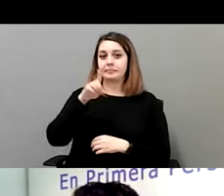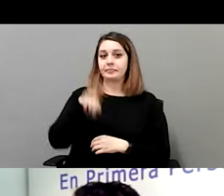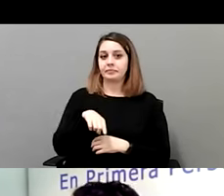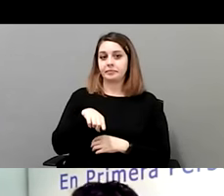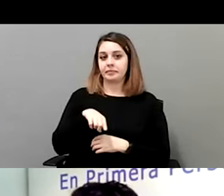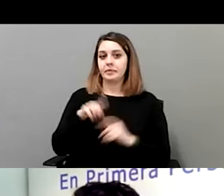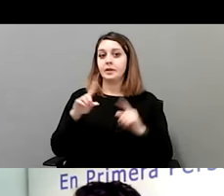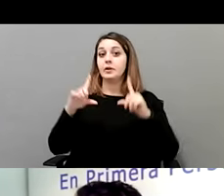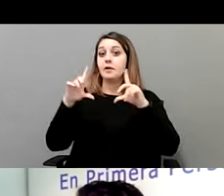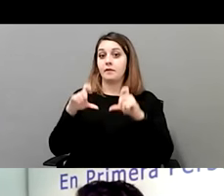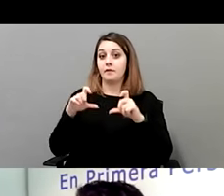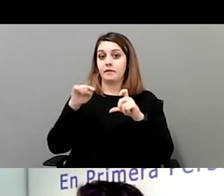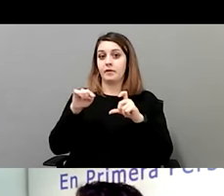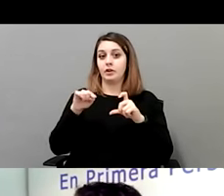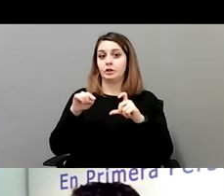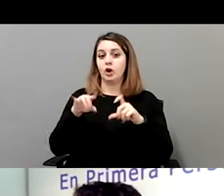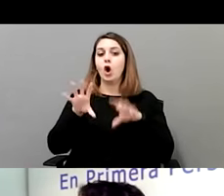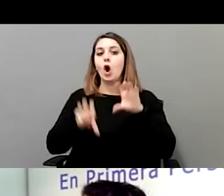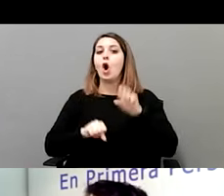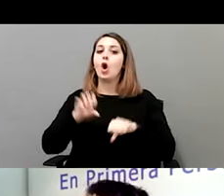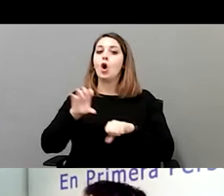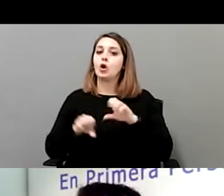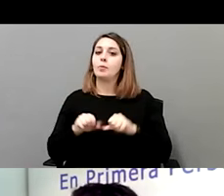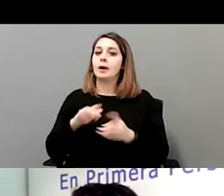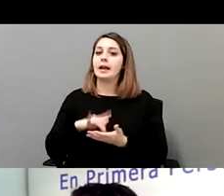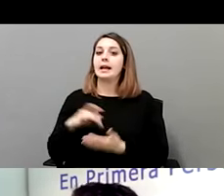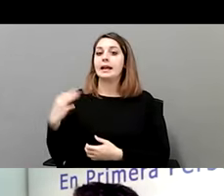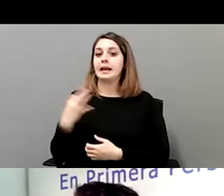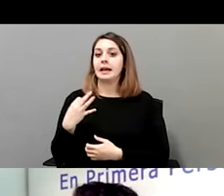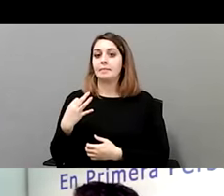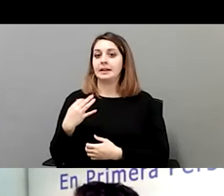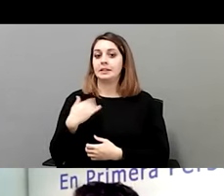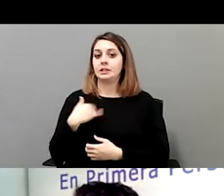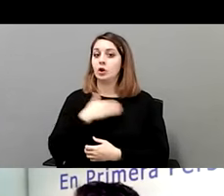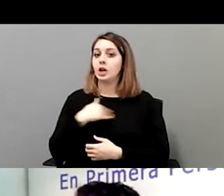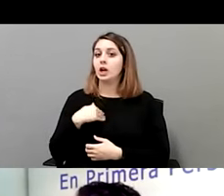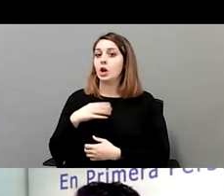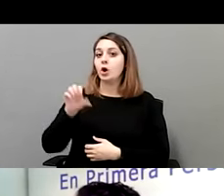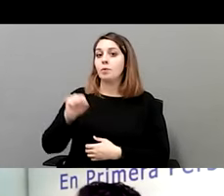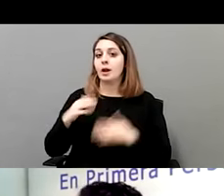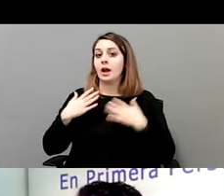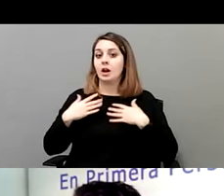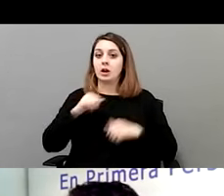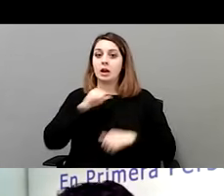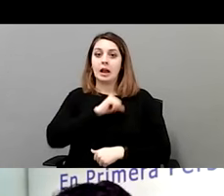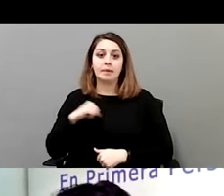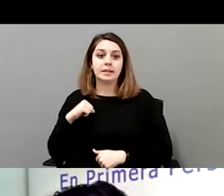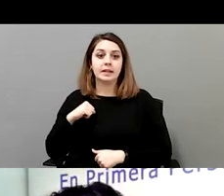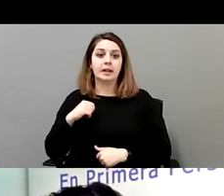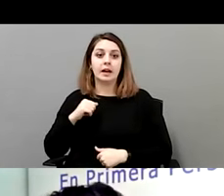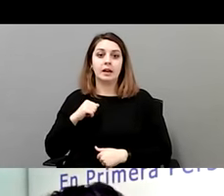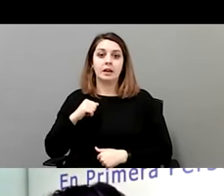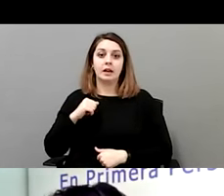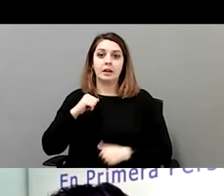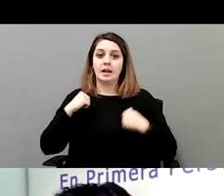una foto donde vamos de compras. ¿Y qué pasa ahí? Que si yo me quiero comprar una camiseta con un escote de